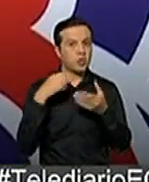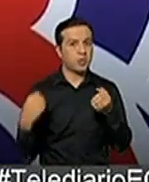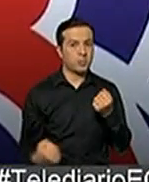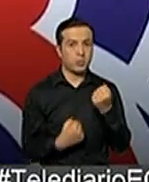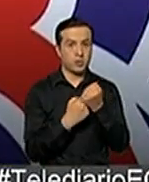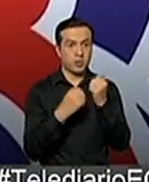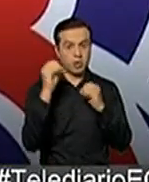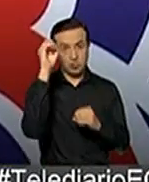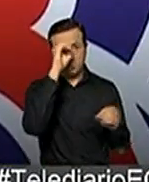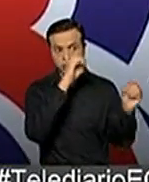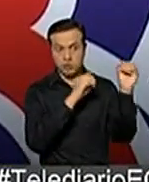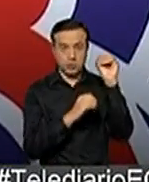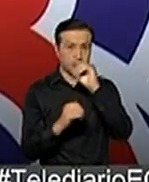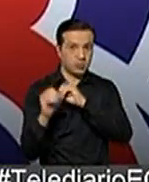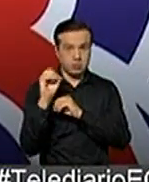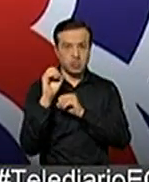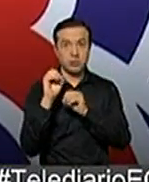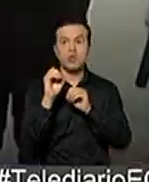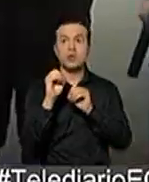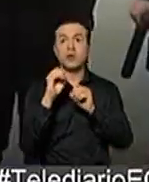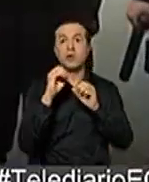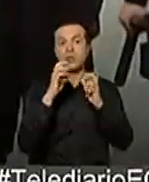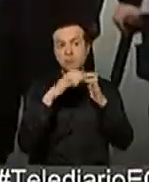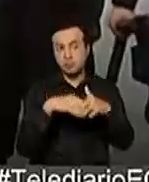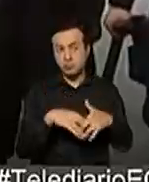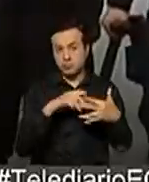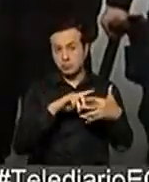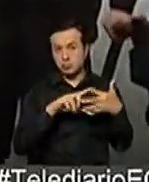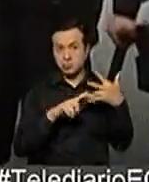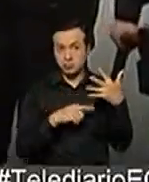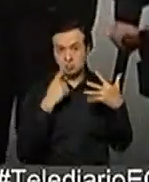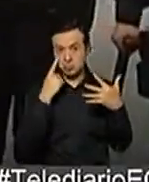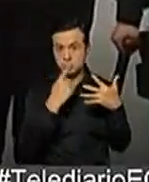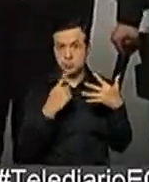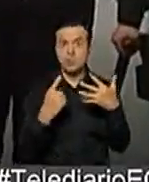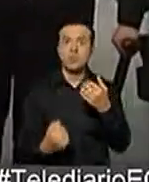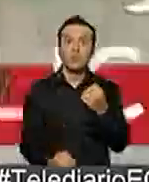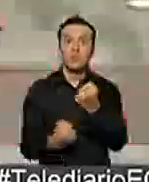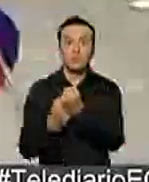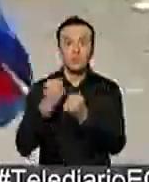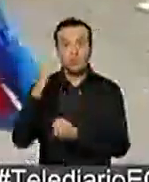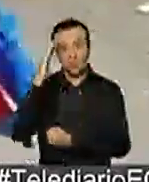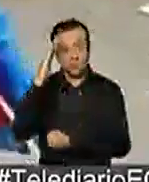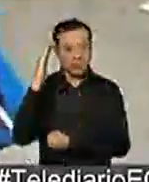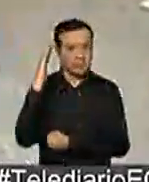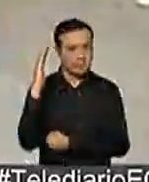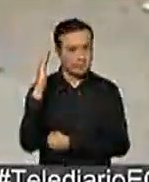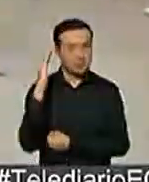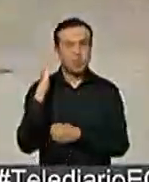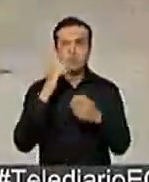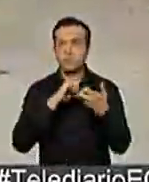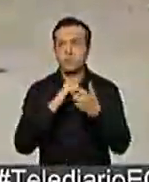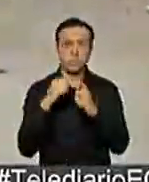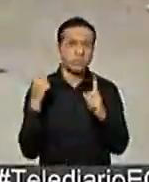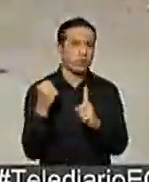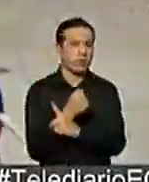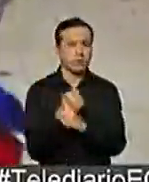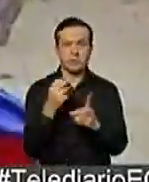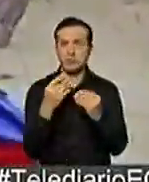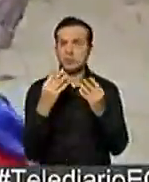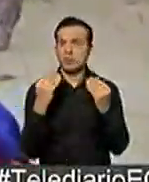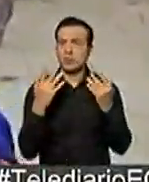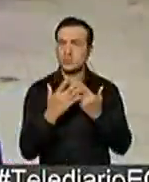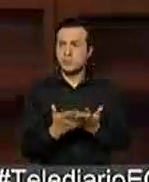del Observatorio Ciudadano de Crisis Judicial para defender la institucionalidad de la policía frente a las violentas